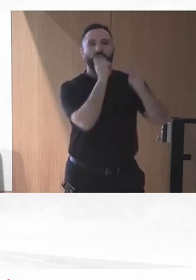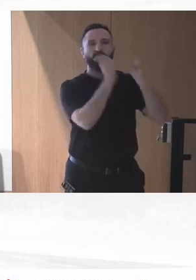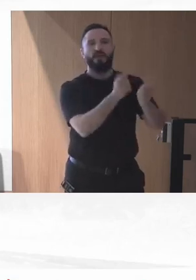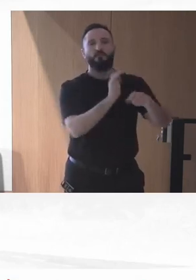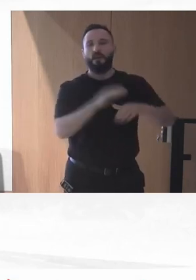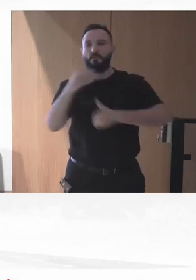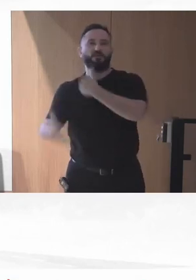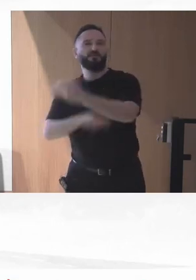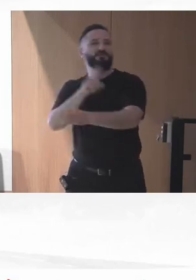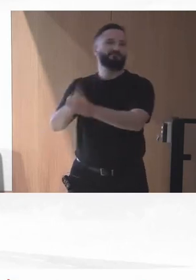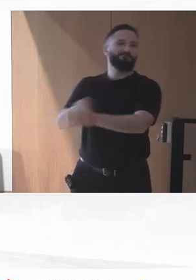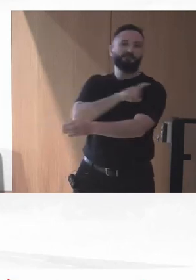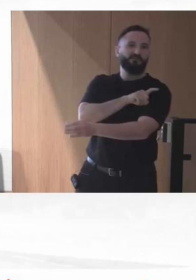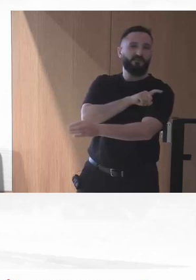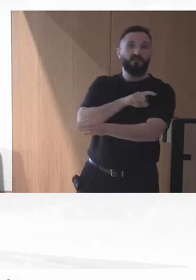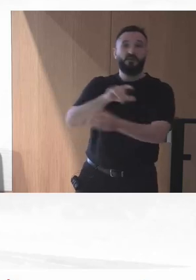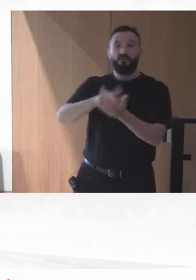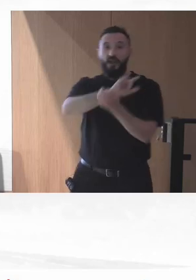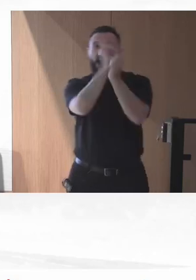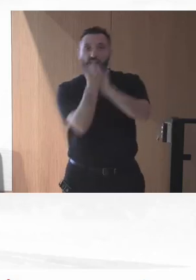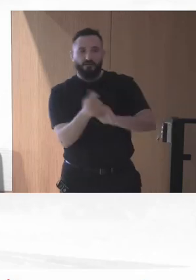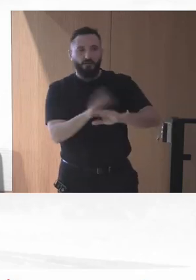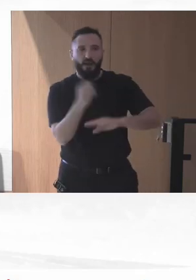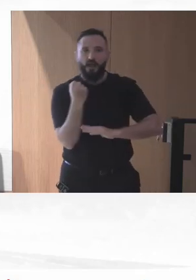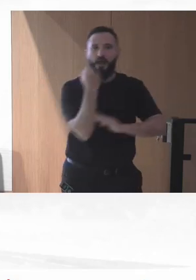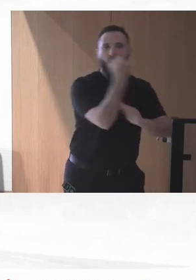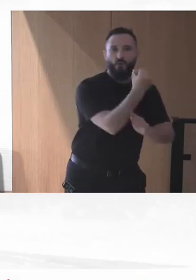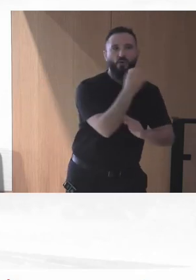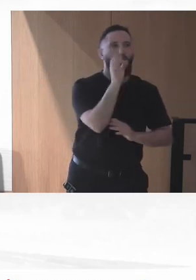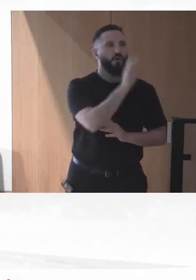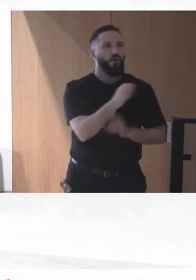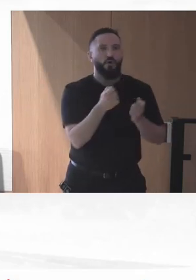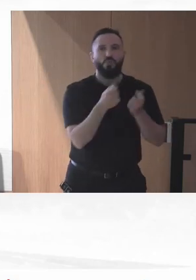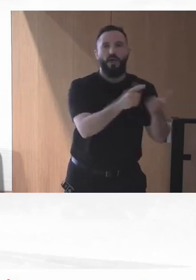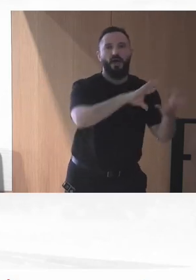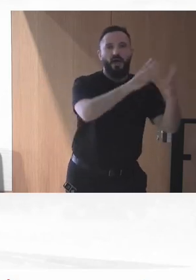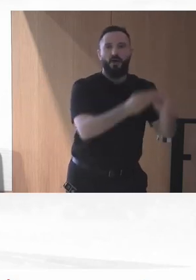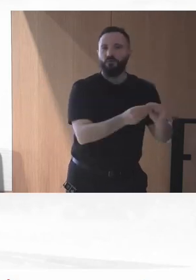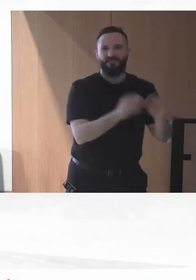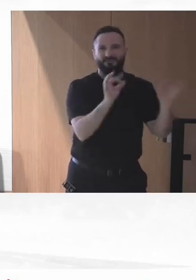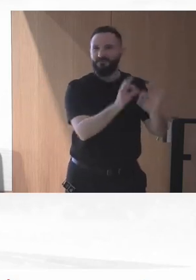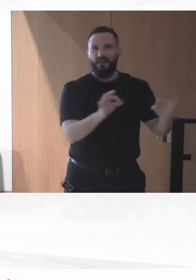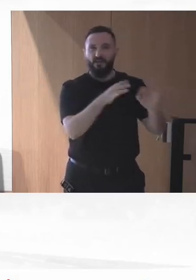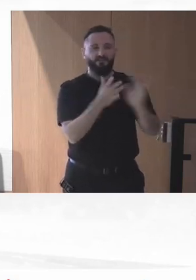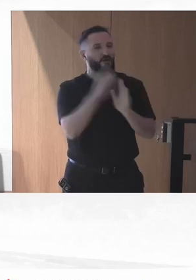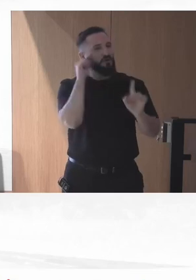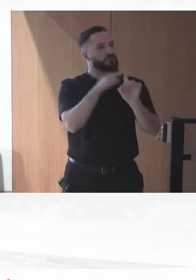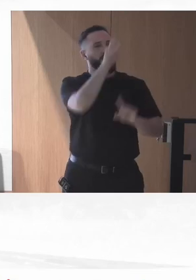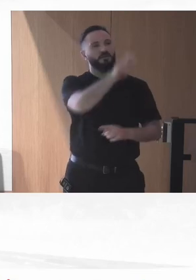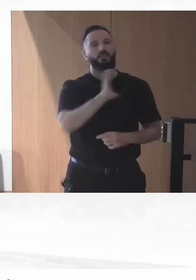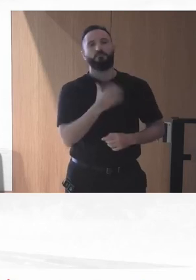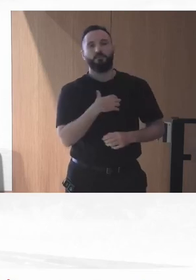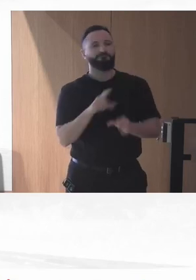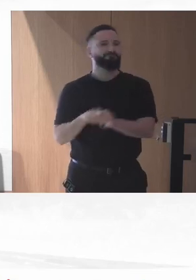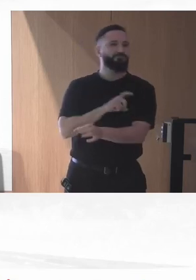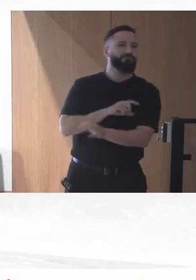en el procedimiento, en lugar de para apoyarles y proporcionarles esos ajustes que tanto necesitan. Y también